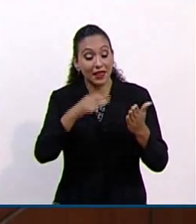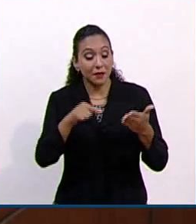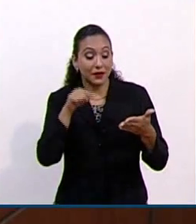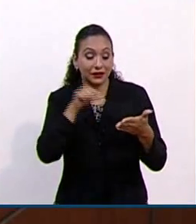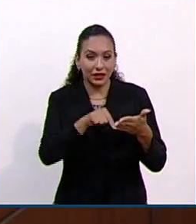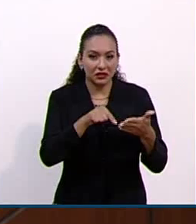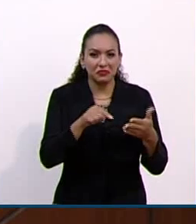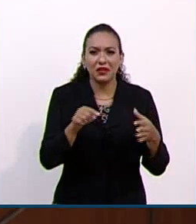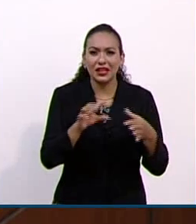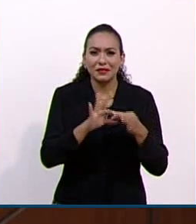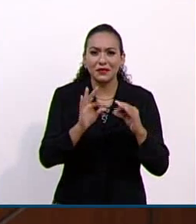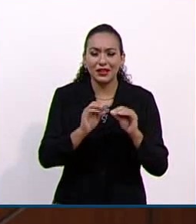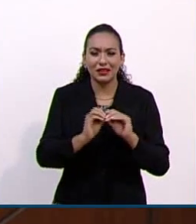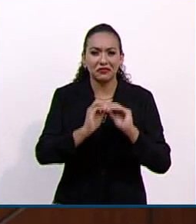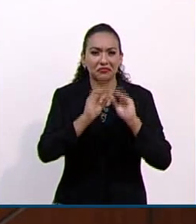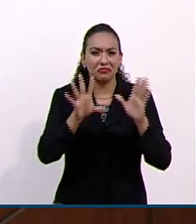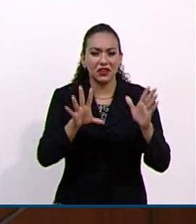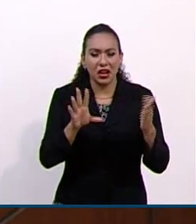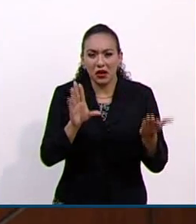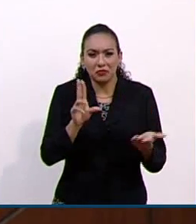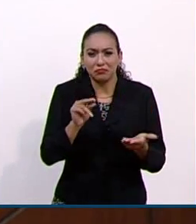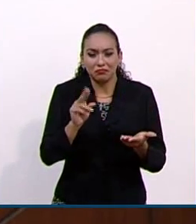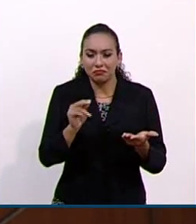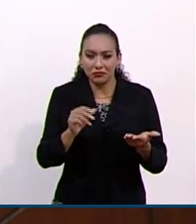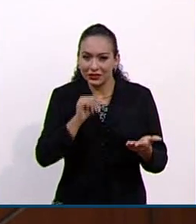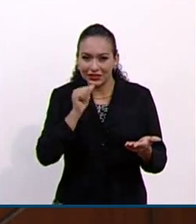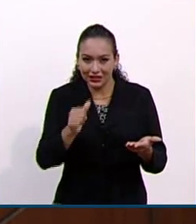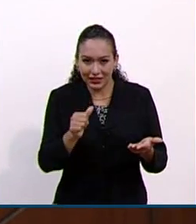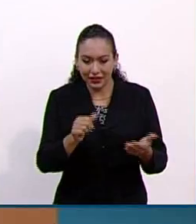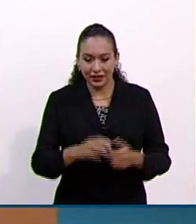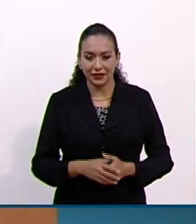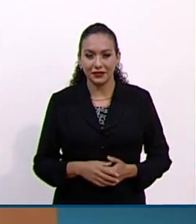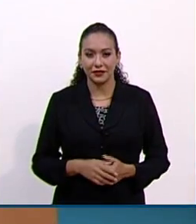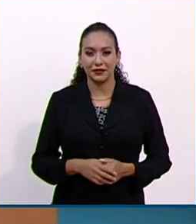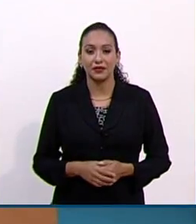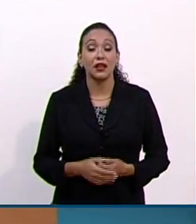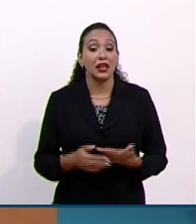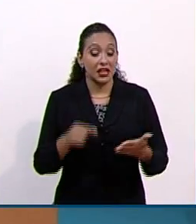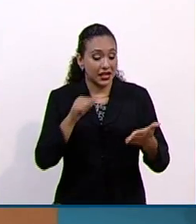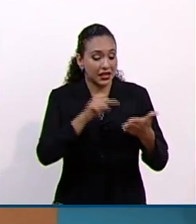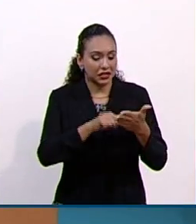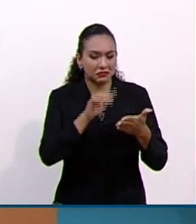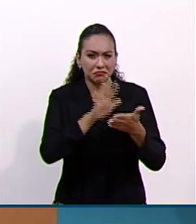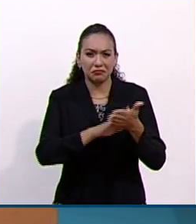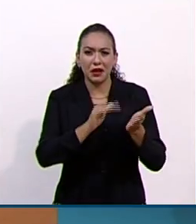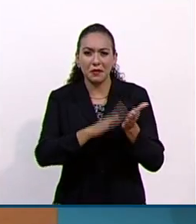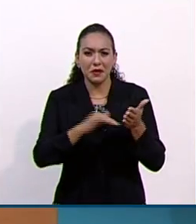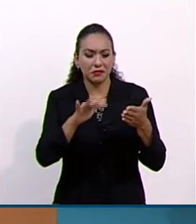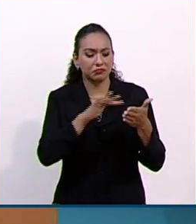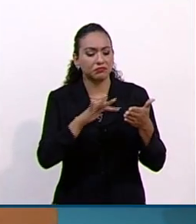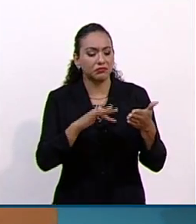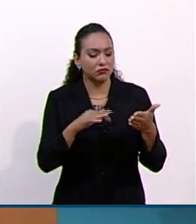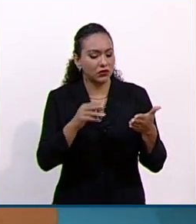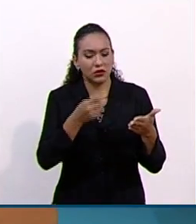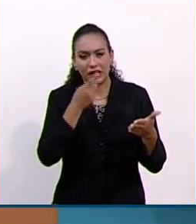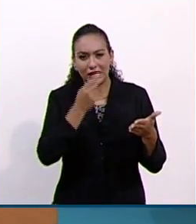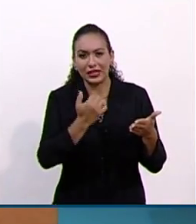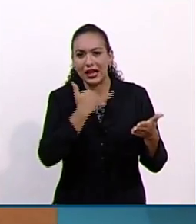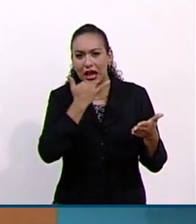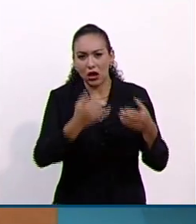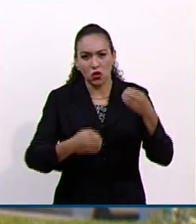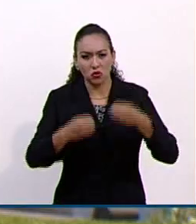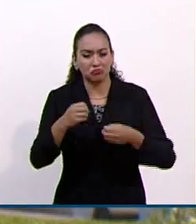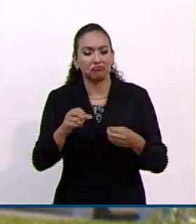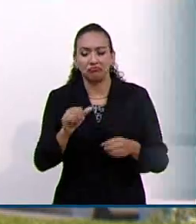una problemática de constitucionalidad o convencionalidad, y tampoco se denuncia la existencia de algún error